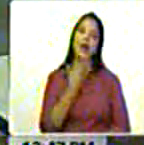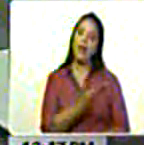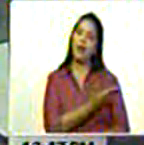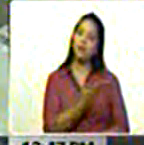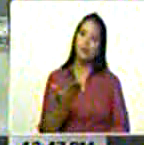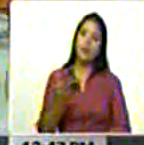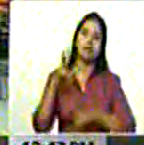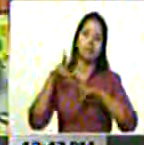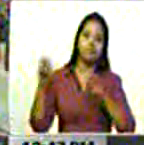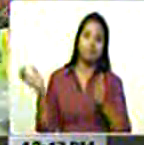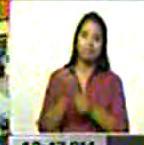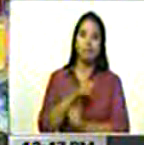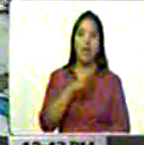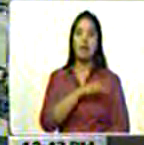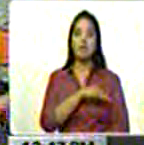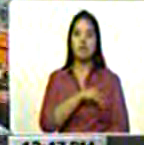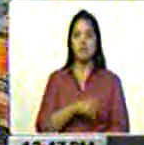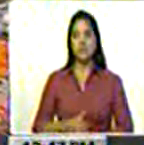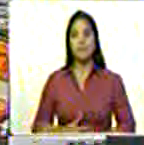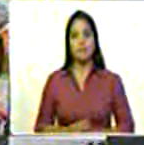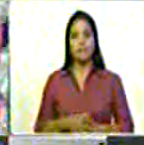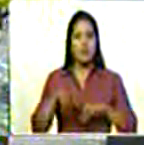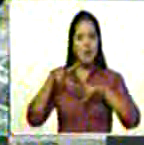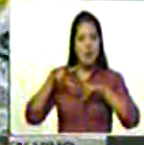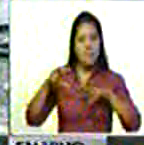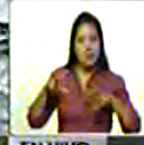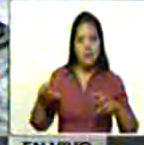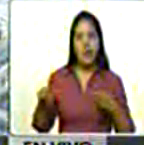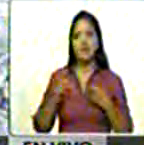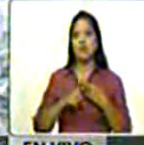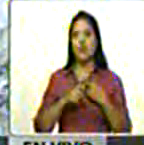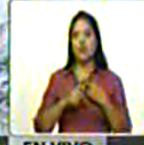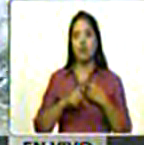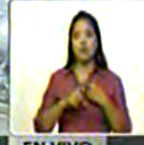mucho al equipo del CICPC, investigación informática, bueno,